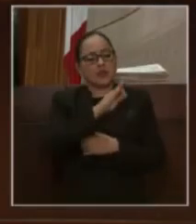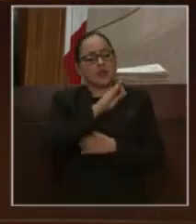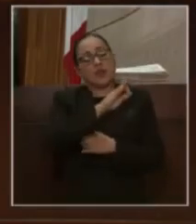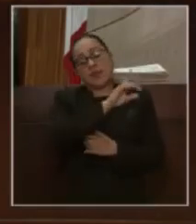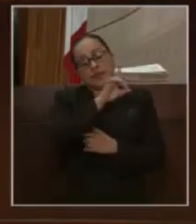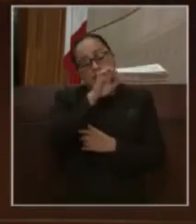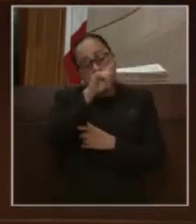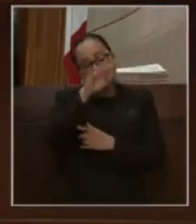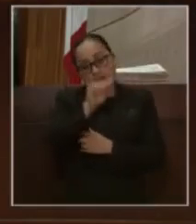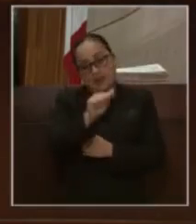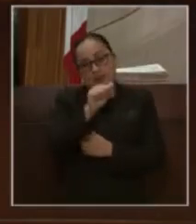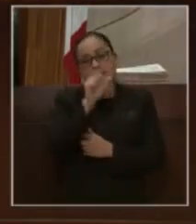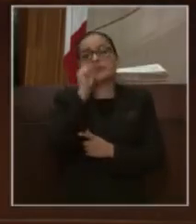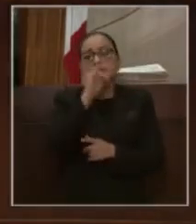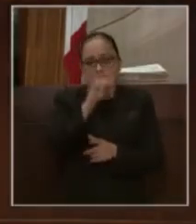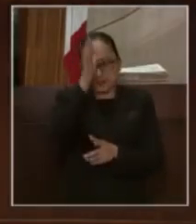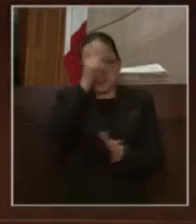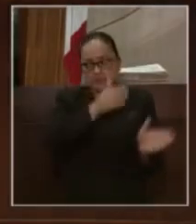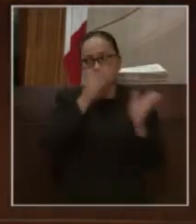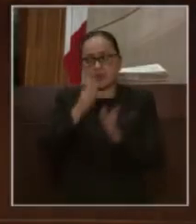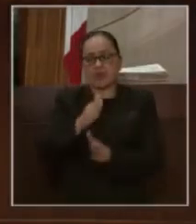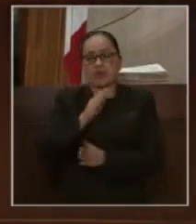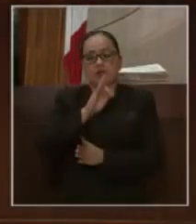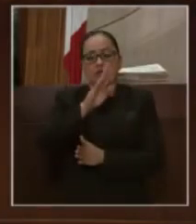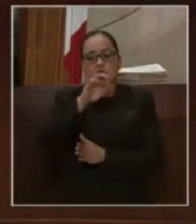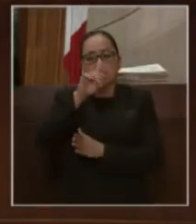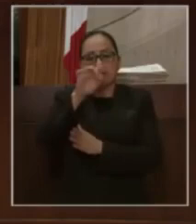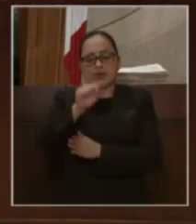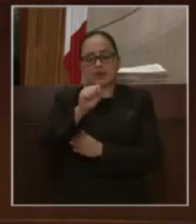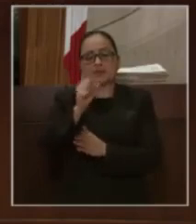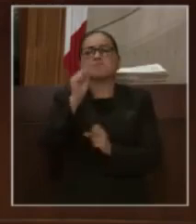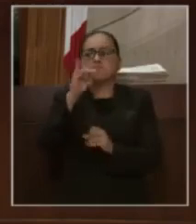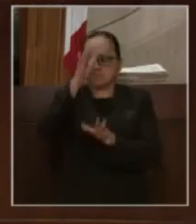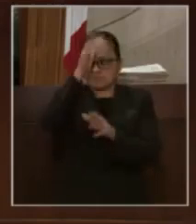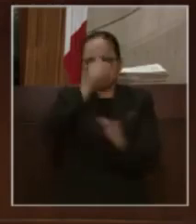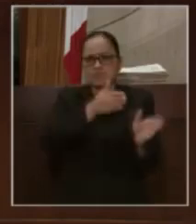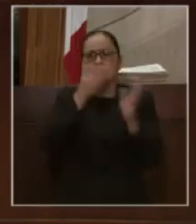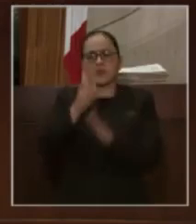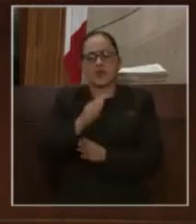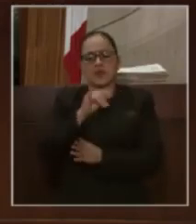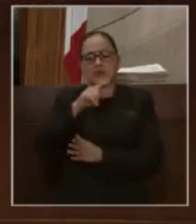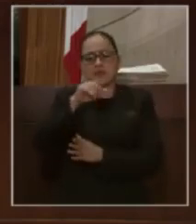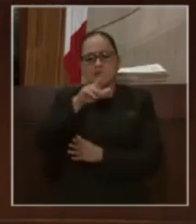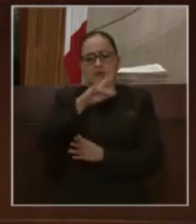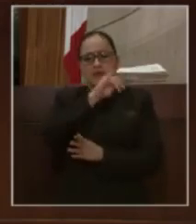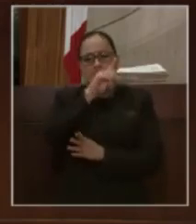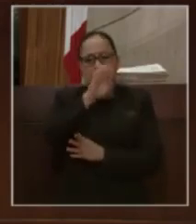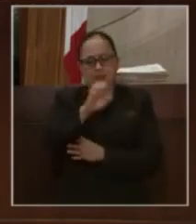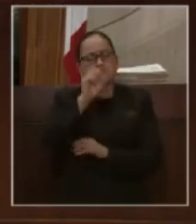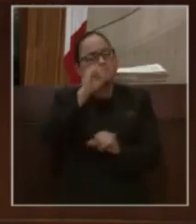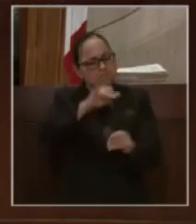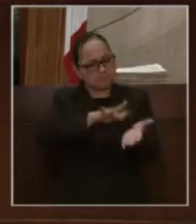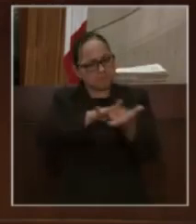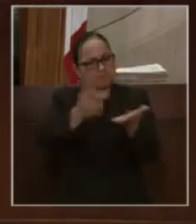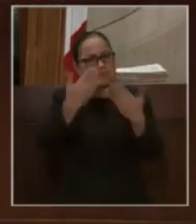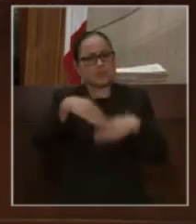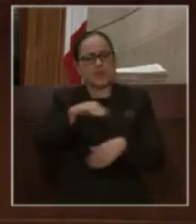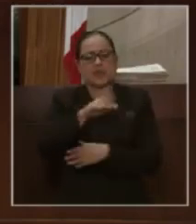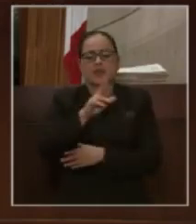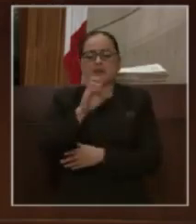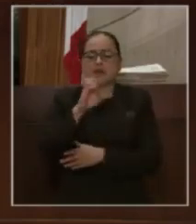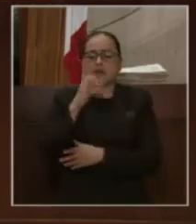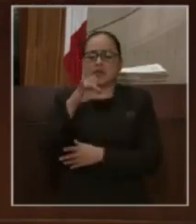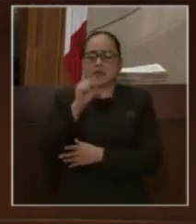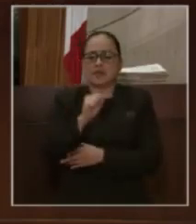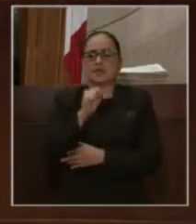Felipe de la Mata Piseña. A favor. Magistrado Felipe Alfredo Fuentes Barrera. Con los proyectos. Magistrado Andalfredo Infante González. Con la cuenta. Magistrado